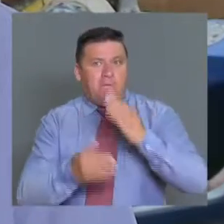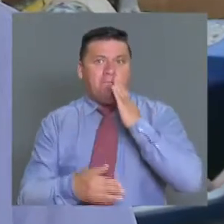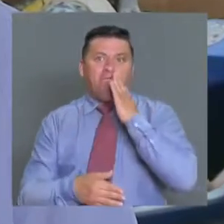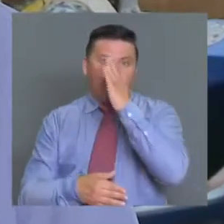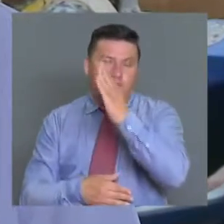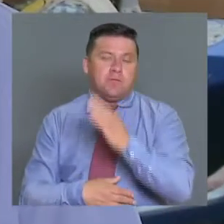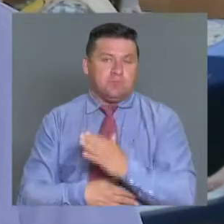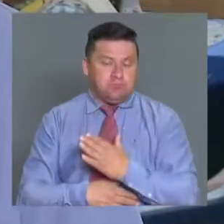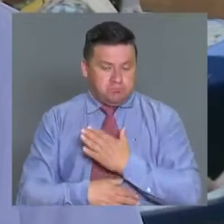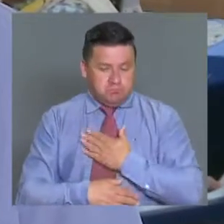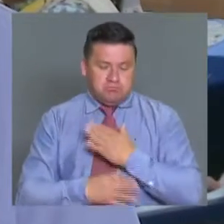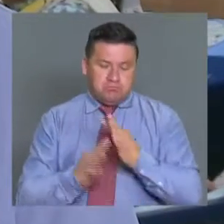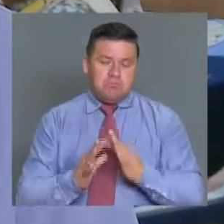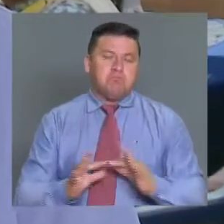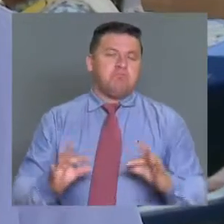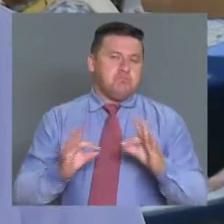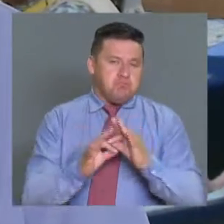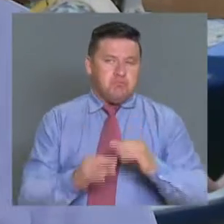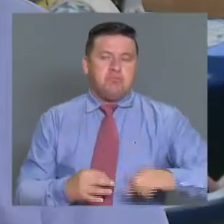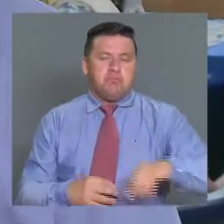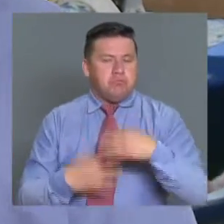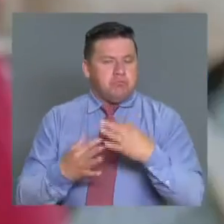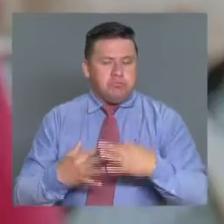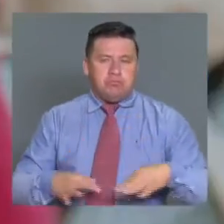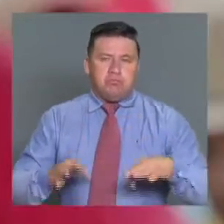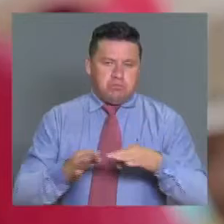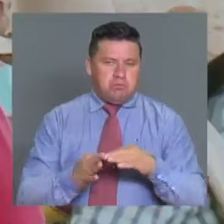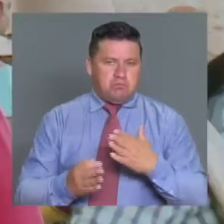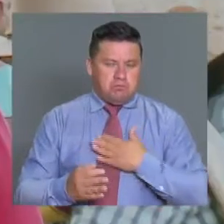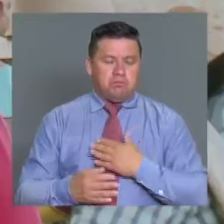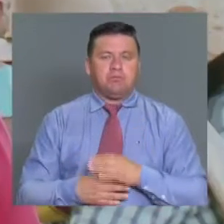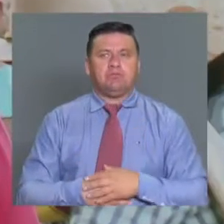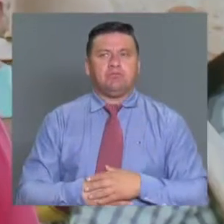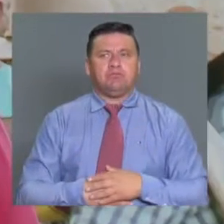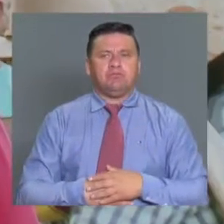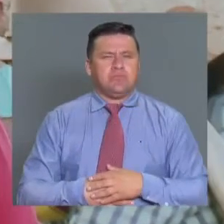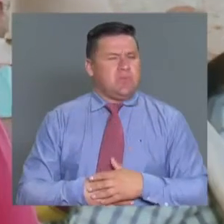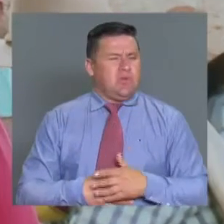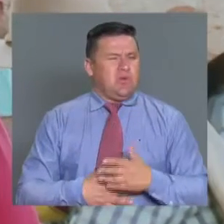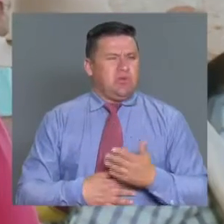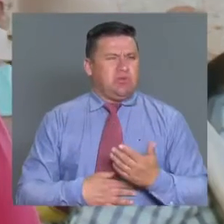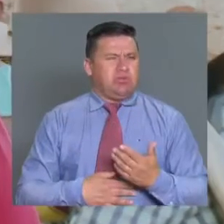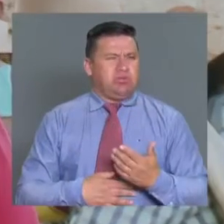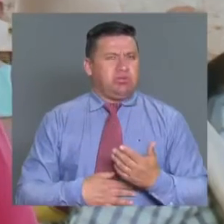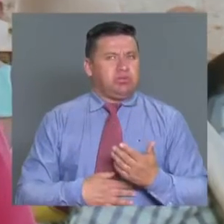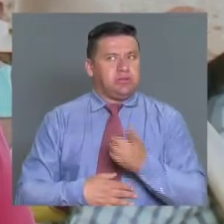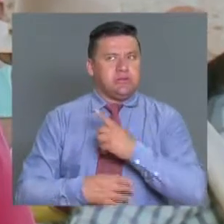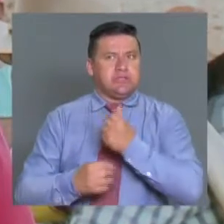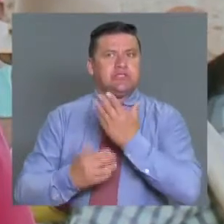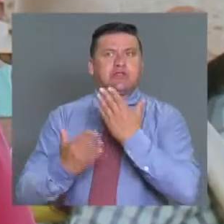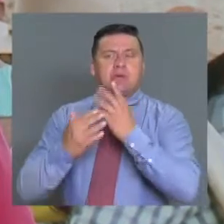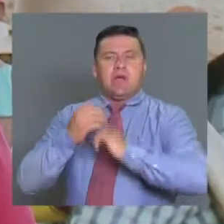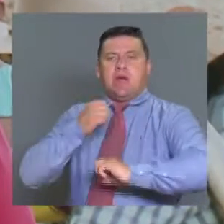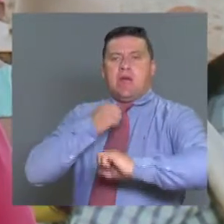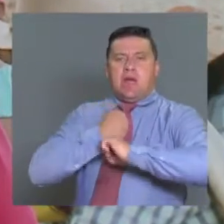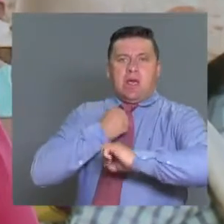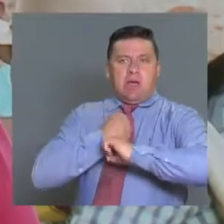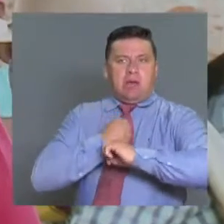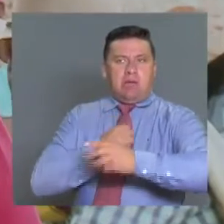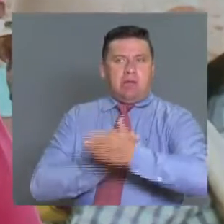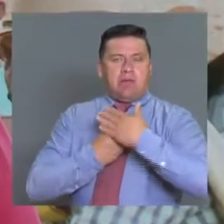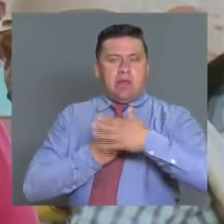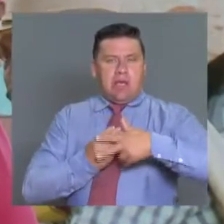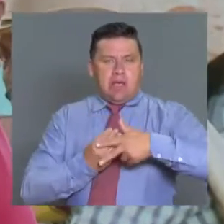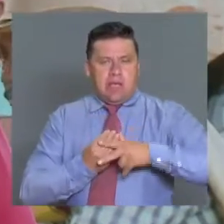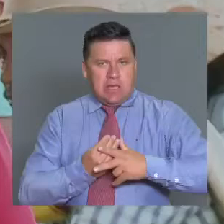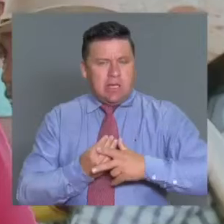el futuro no sé para mí es muy importante que lleguen esas comisiones que esto va a ser una hacia un apoyo pues en un instrumento de